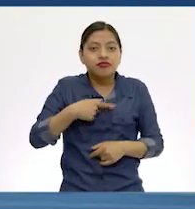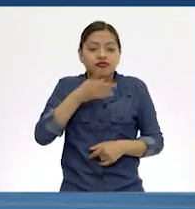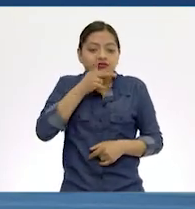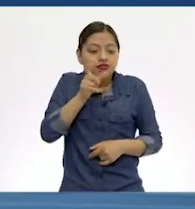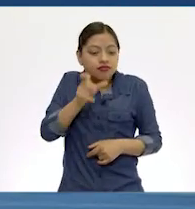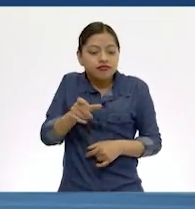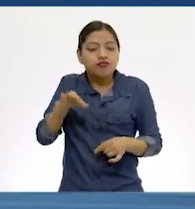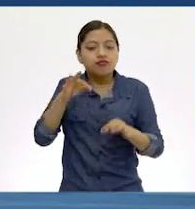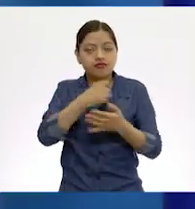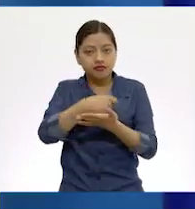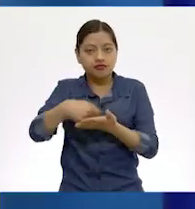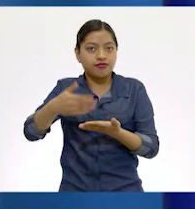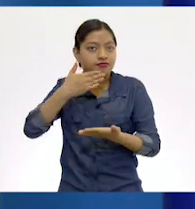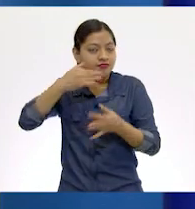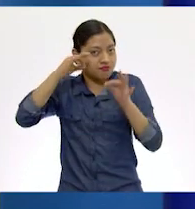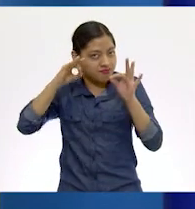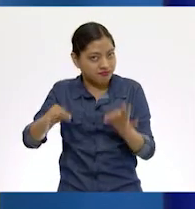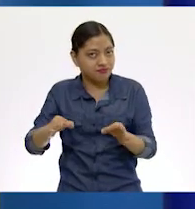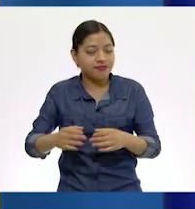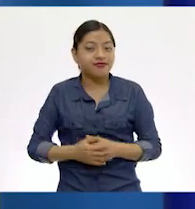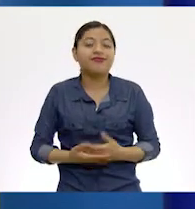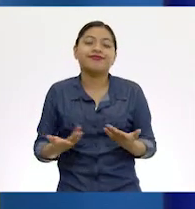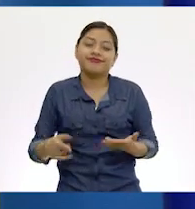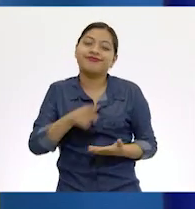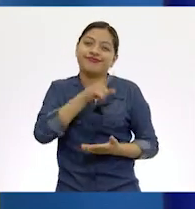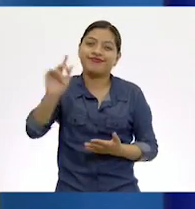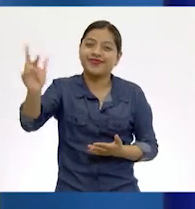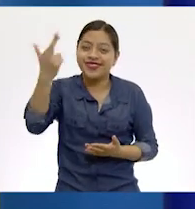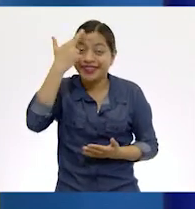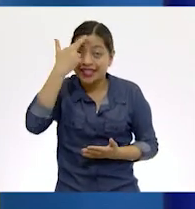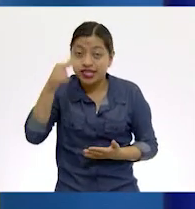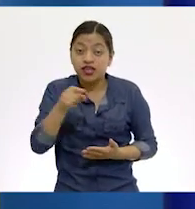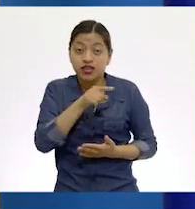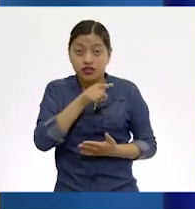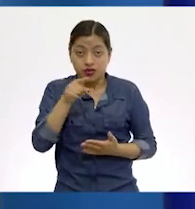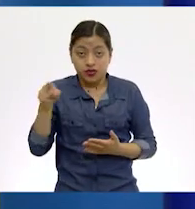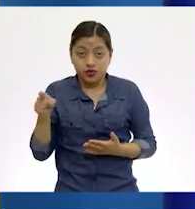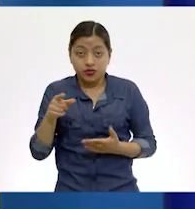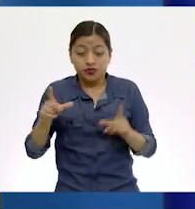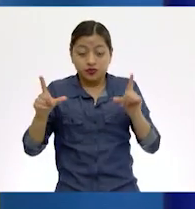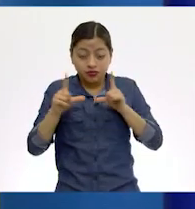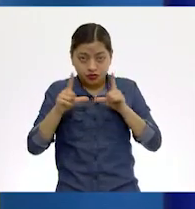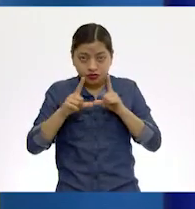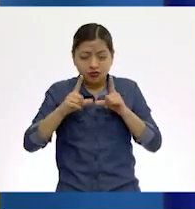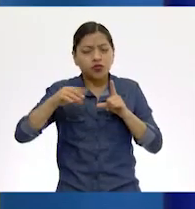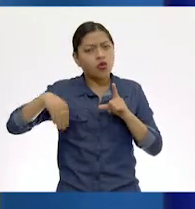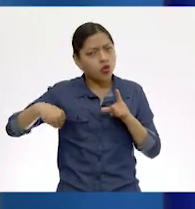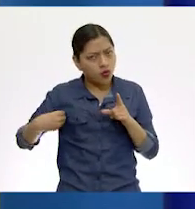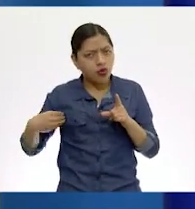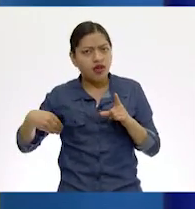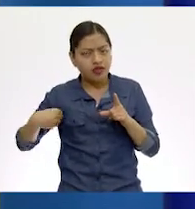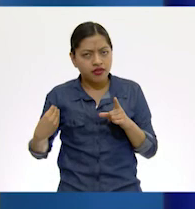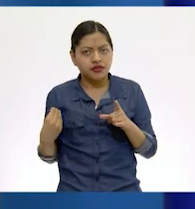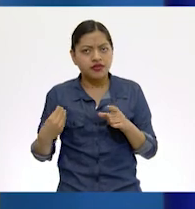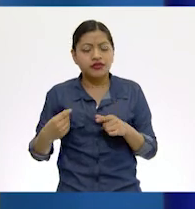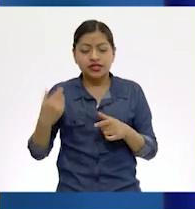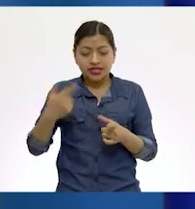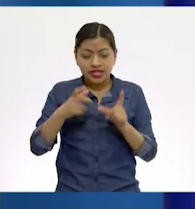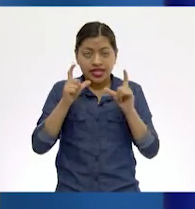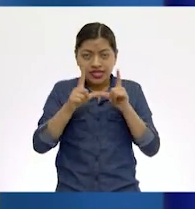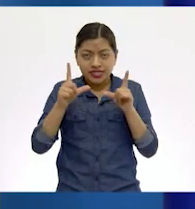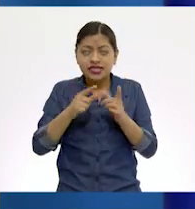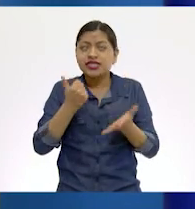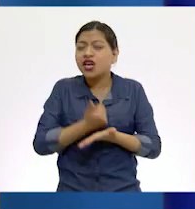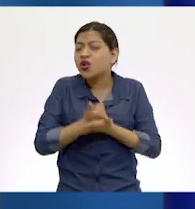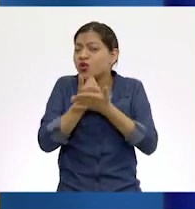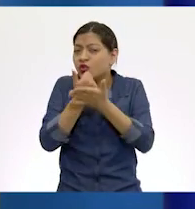claro. Y también recuerden hacer registro de tus fichas. Bueno, estas te ayudan mucho a